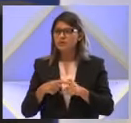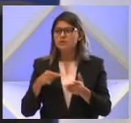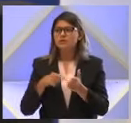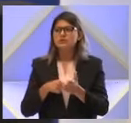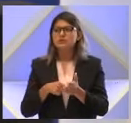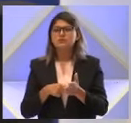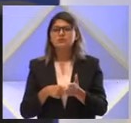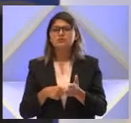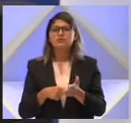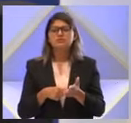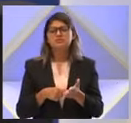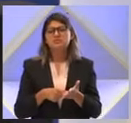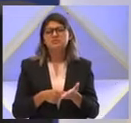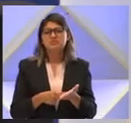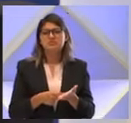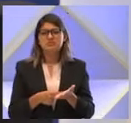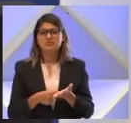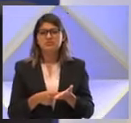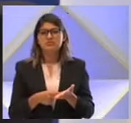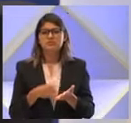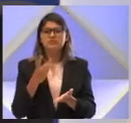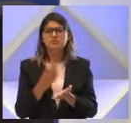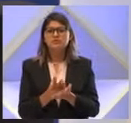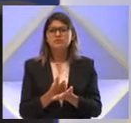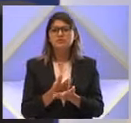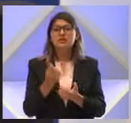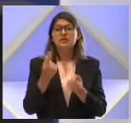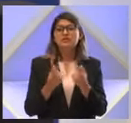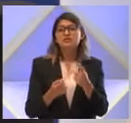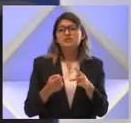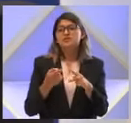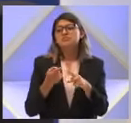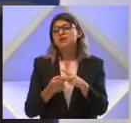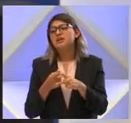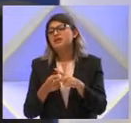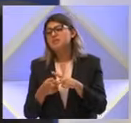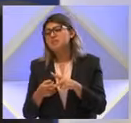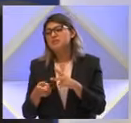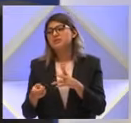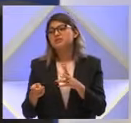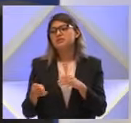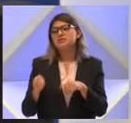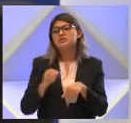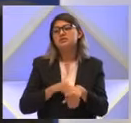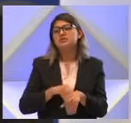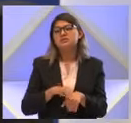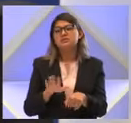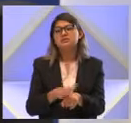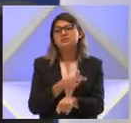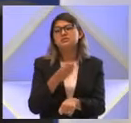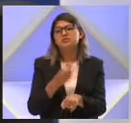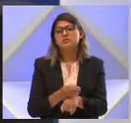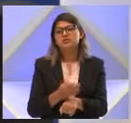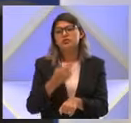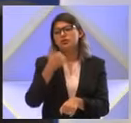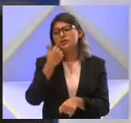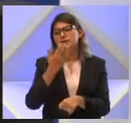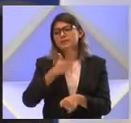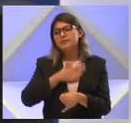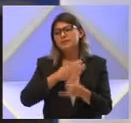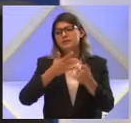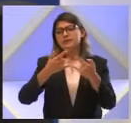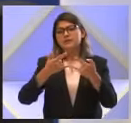a duras penas pasaron matemáticas o les interesa conocer la historia de su nación